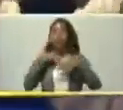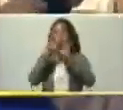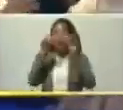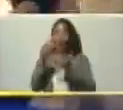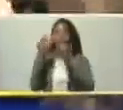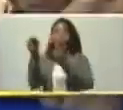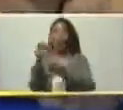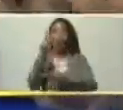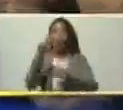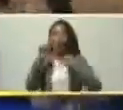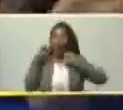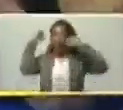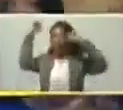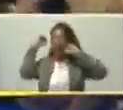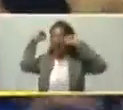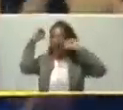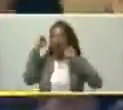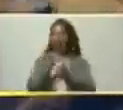matiné.